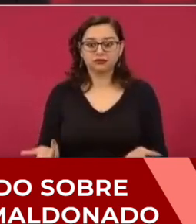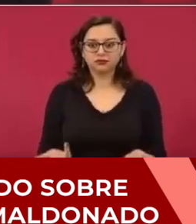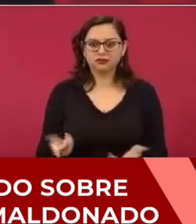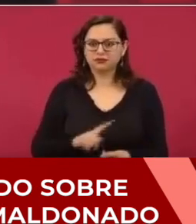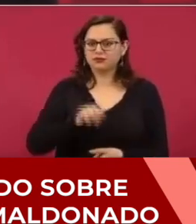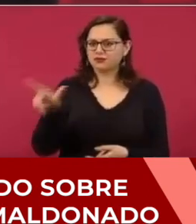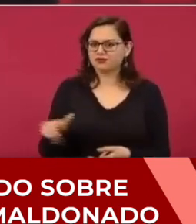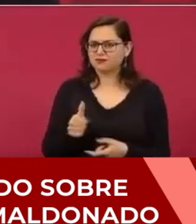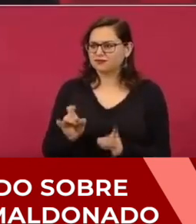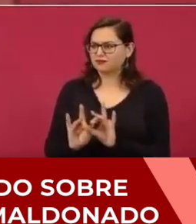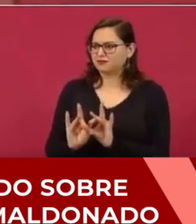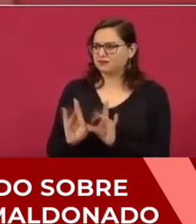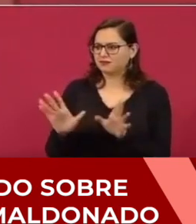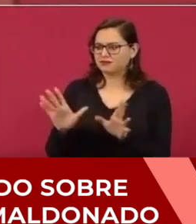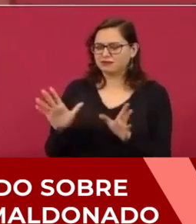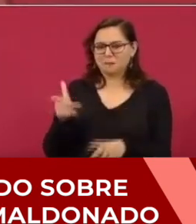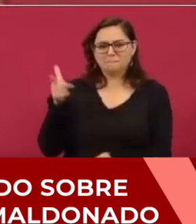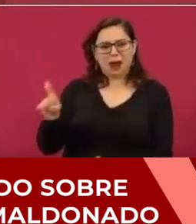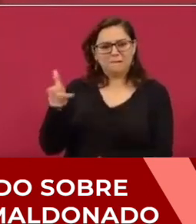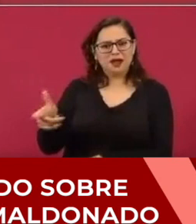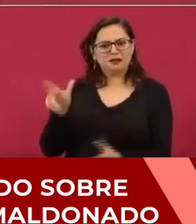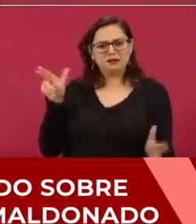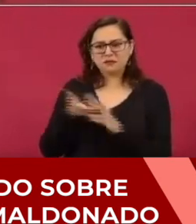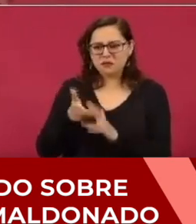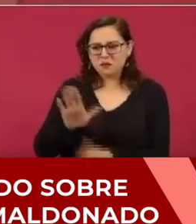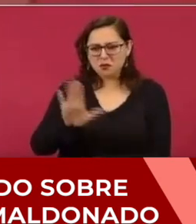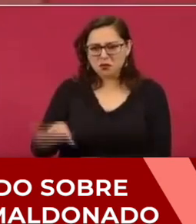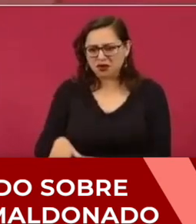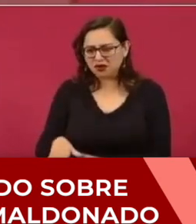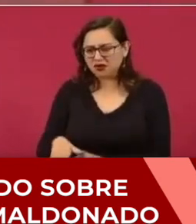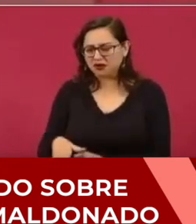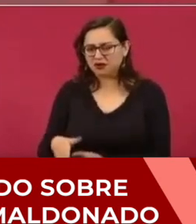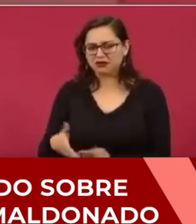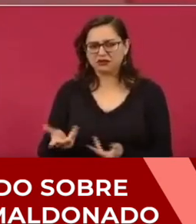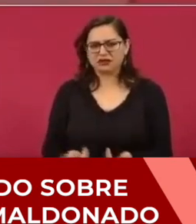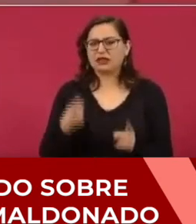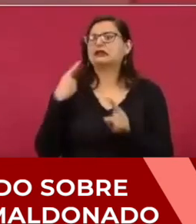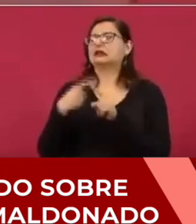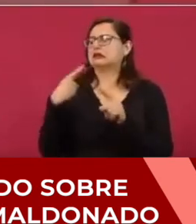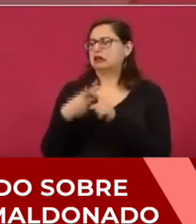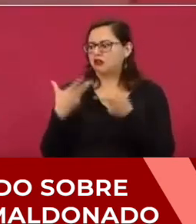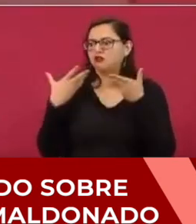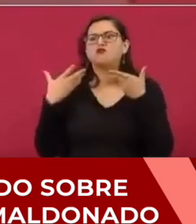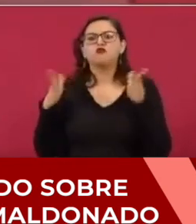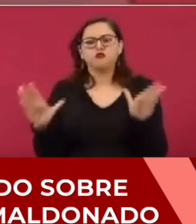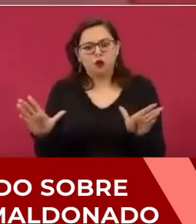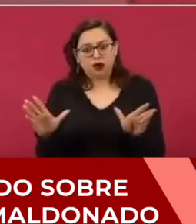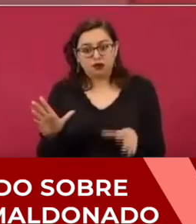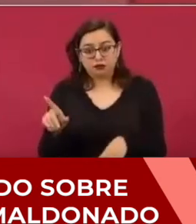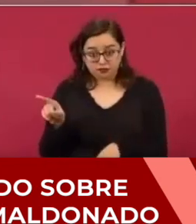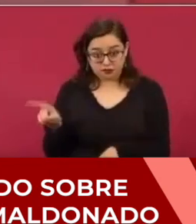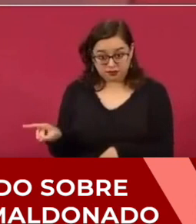pues sucedió esto, la asesinan. Hay que ver el móvil, si hay